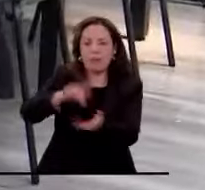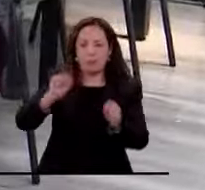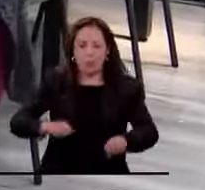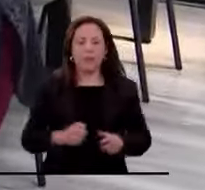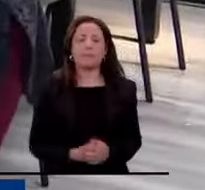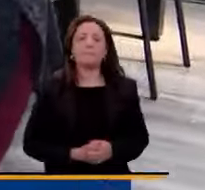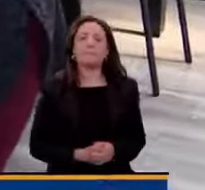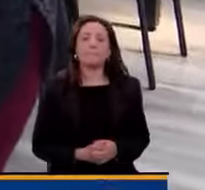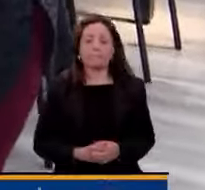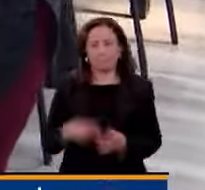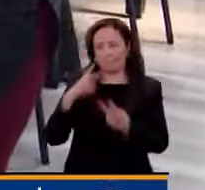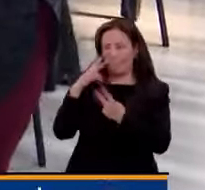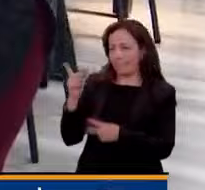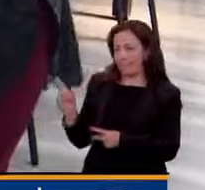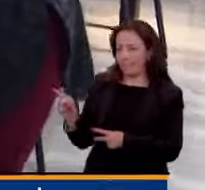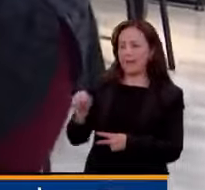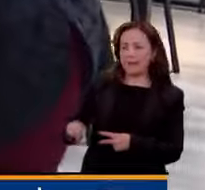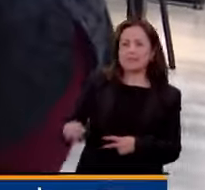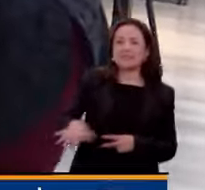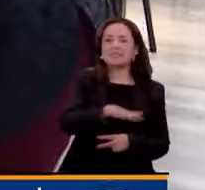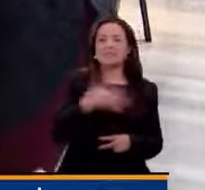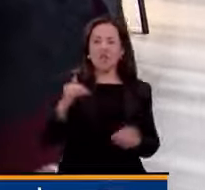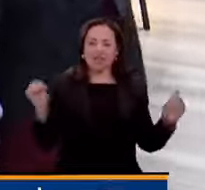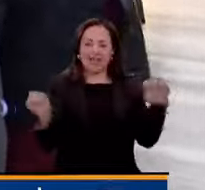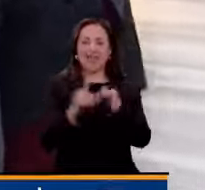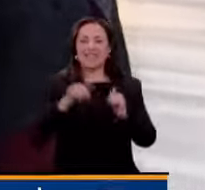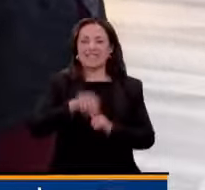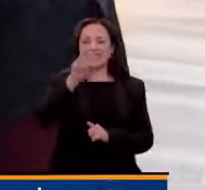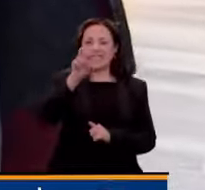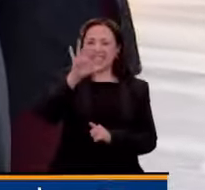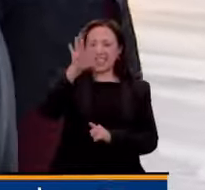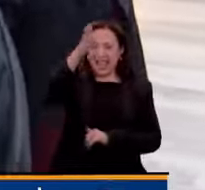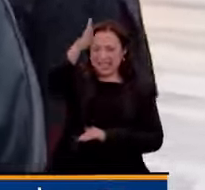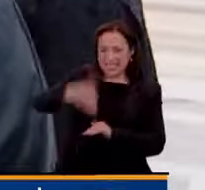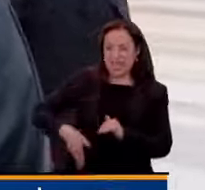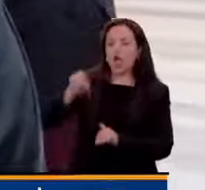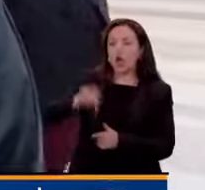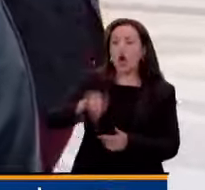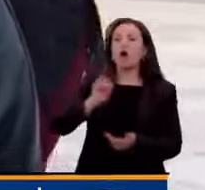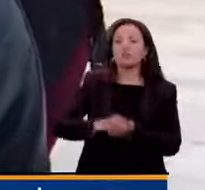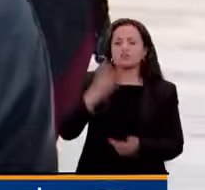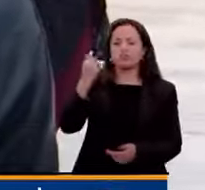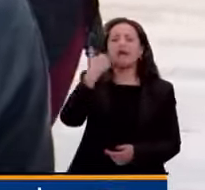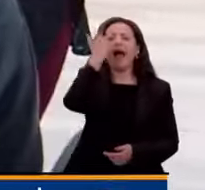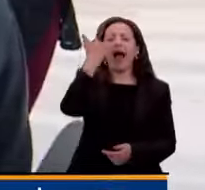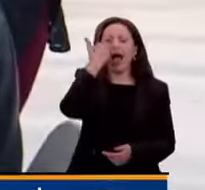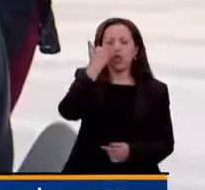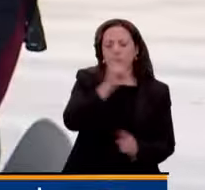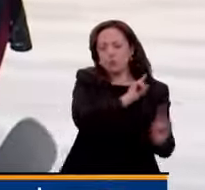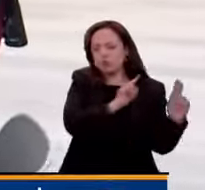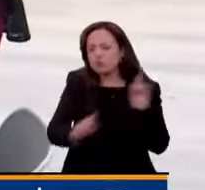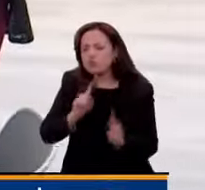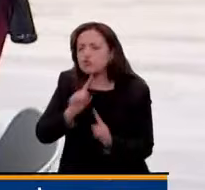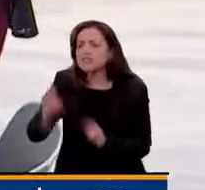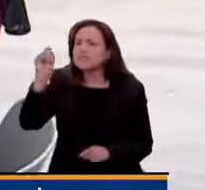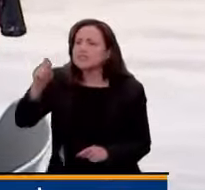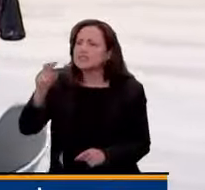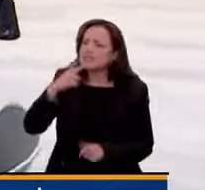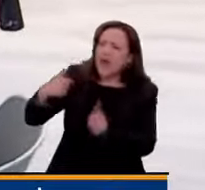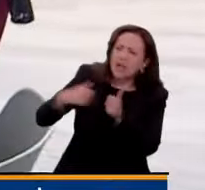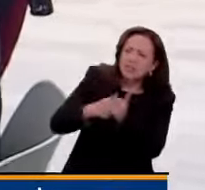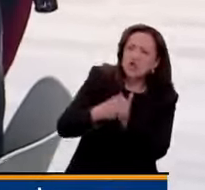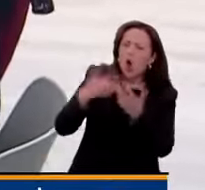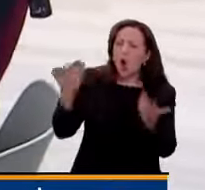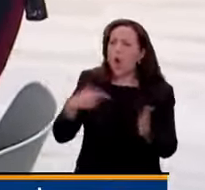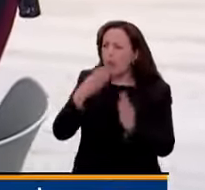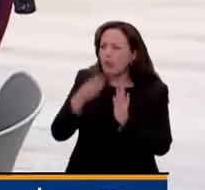Hemos visto aquí también en este punto en la calle 75 que vienen muchos adultos mayores buscando asesoría para hacer su declaración de renta.